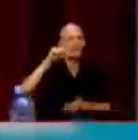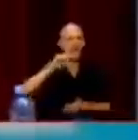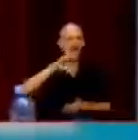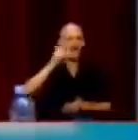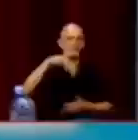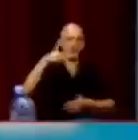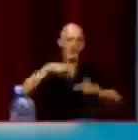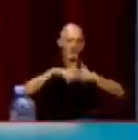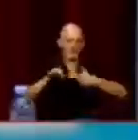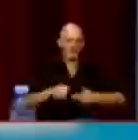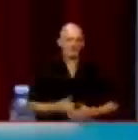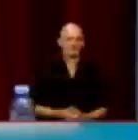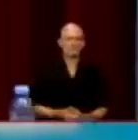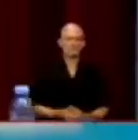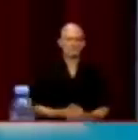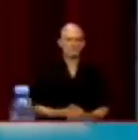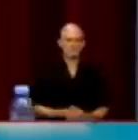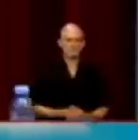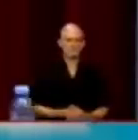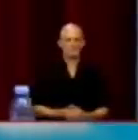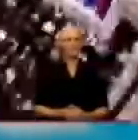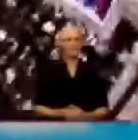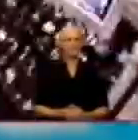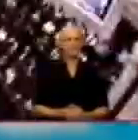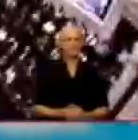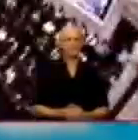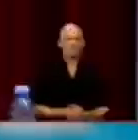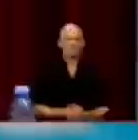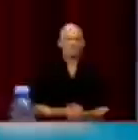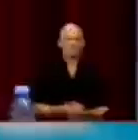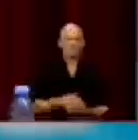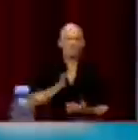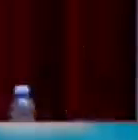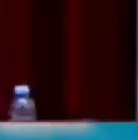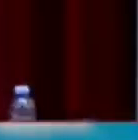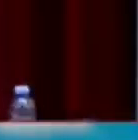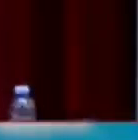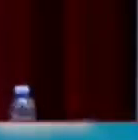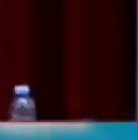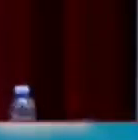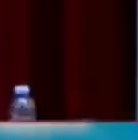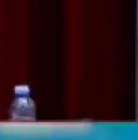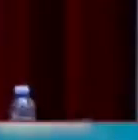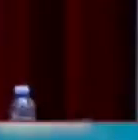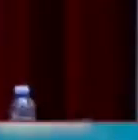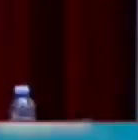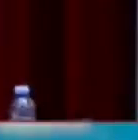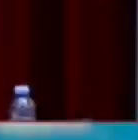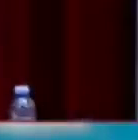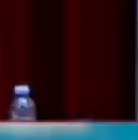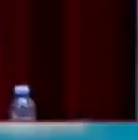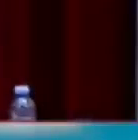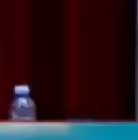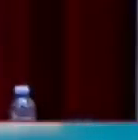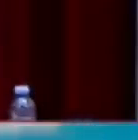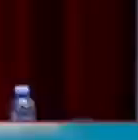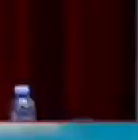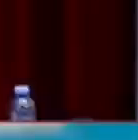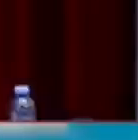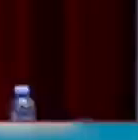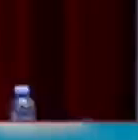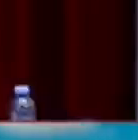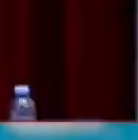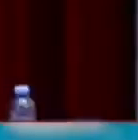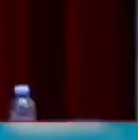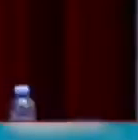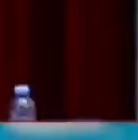Yo lo que le agrego es, no va a Venezuela, no solamente por la última elección, sino porque está desesperada por cerrar un acuerdo con el FMI. Pero no hay experiencia